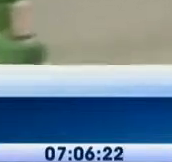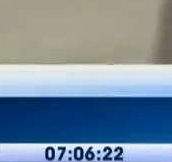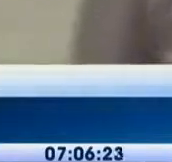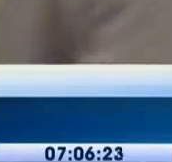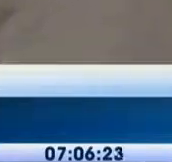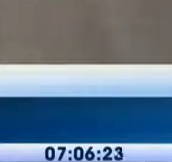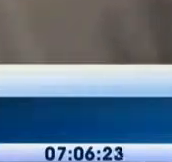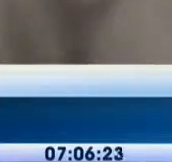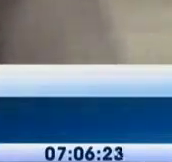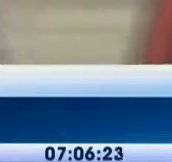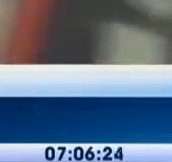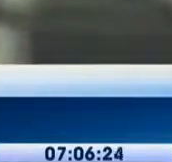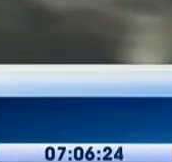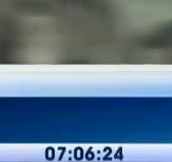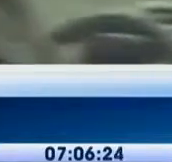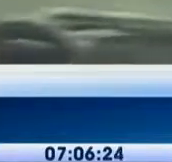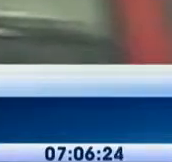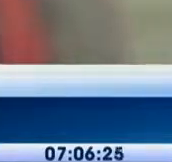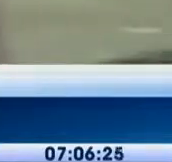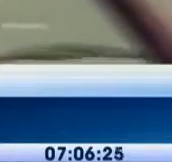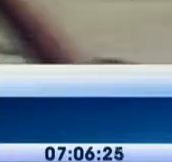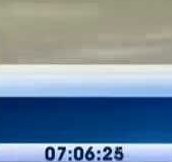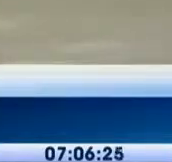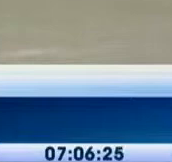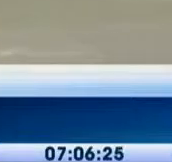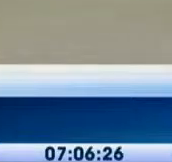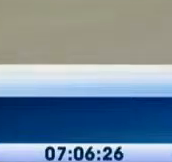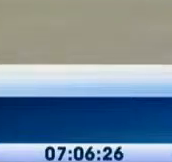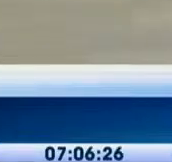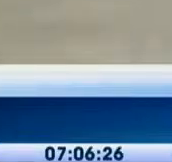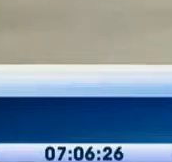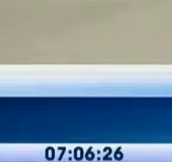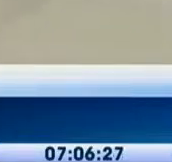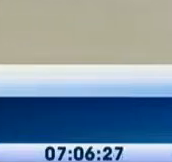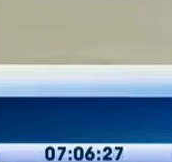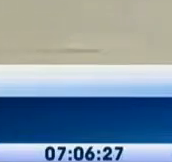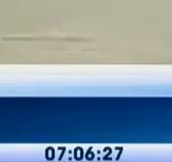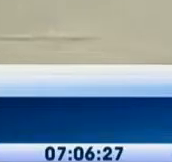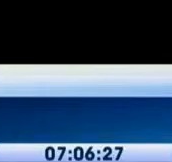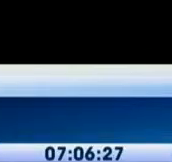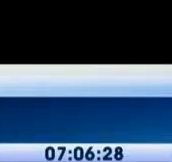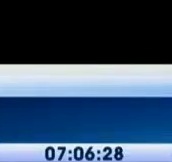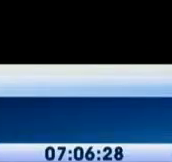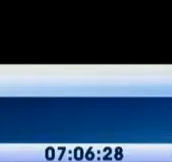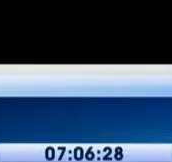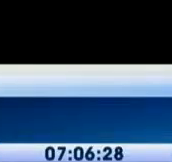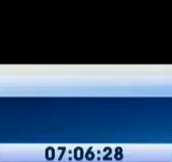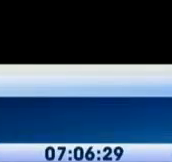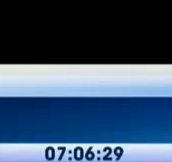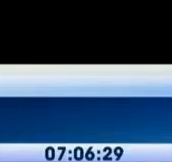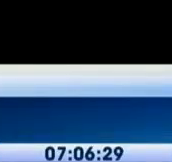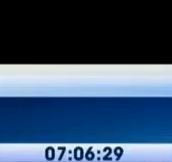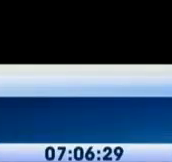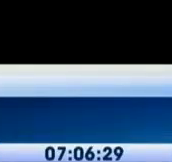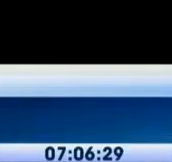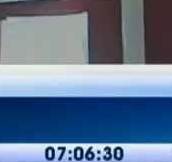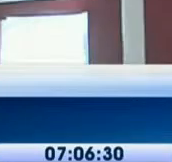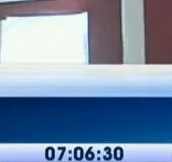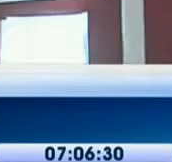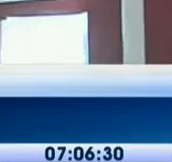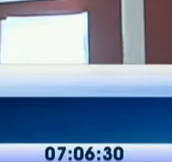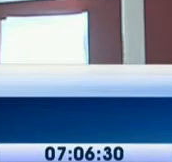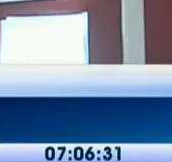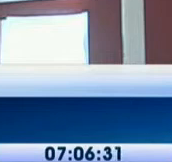denominado mega operativo que realiza la Comisión de Tránsito del Ecuador y la Autoridad de Tránsito Municipal para ponerle un alto